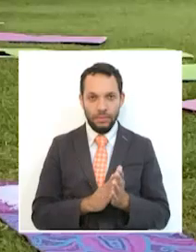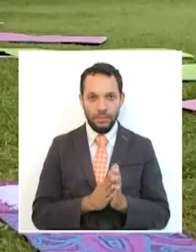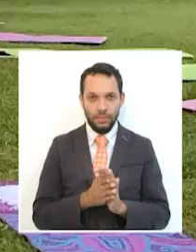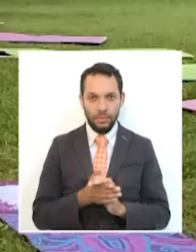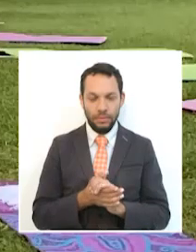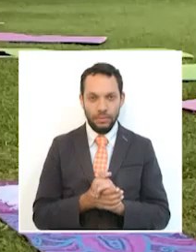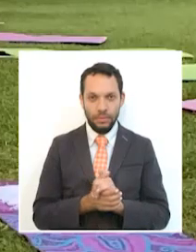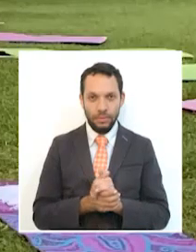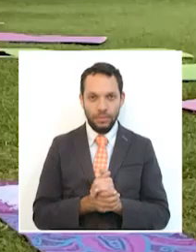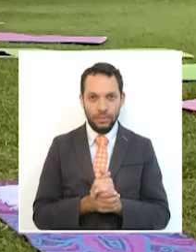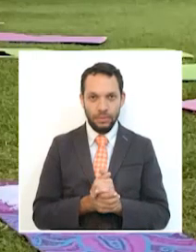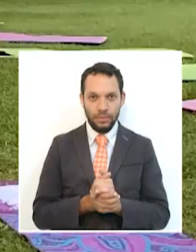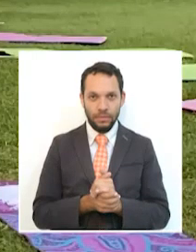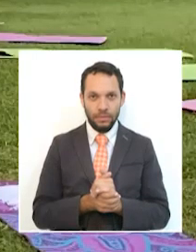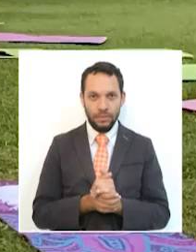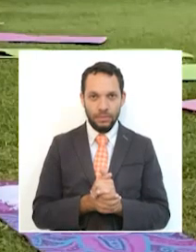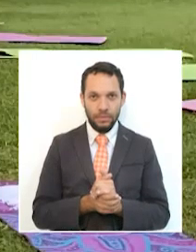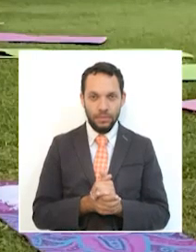ah